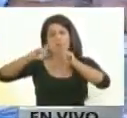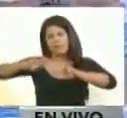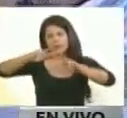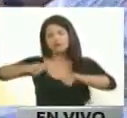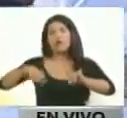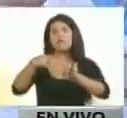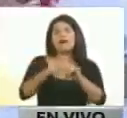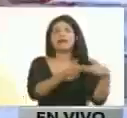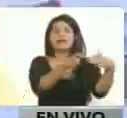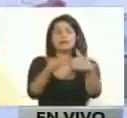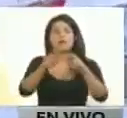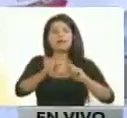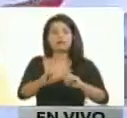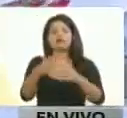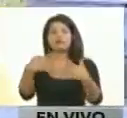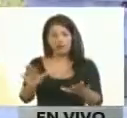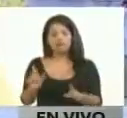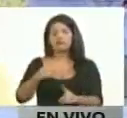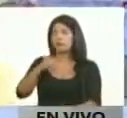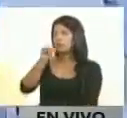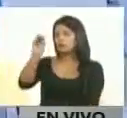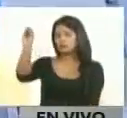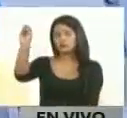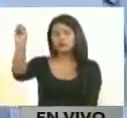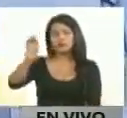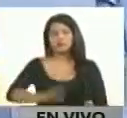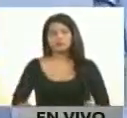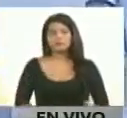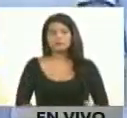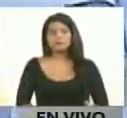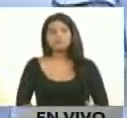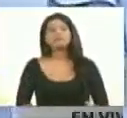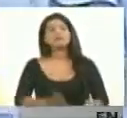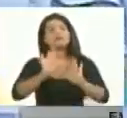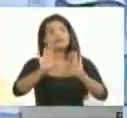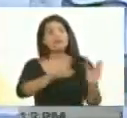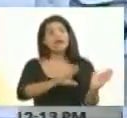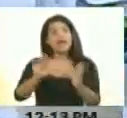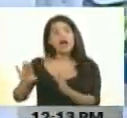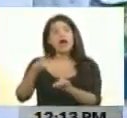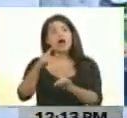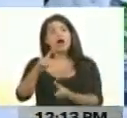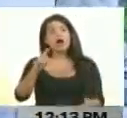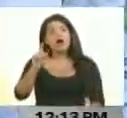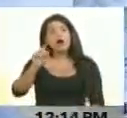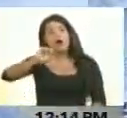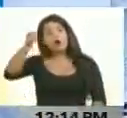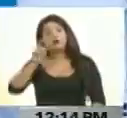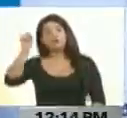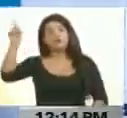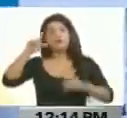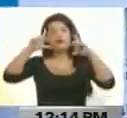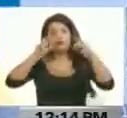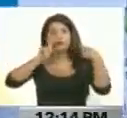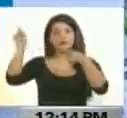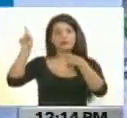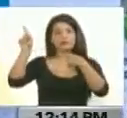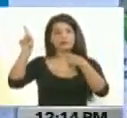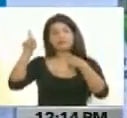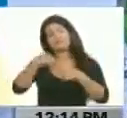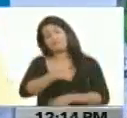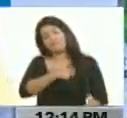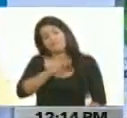a tal fin. Aquí tenemos otra gráfica, aquí podemos ver también, desafortunadamente, él fallece. Aquí están los transformadores y aquí